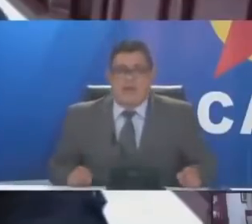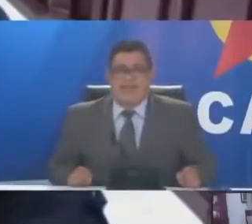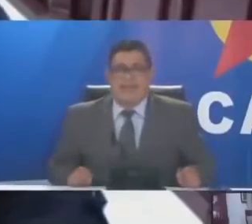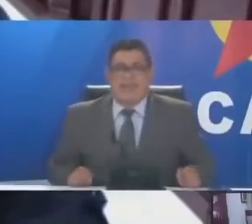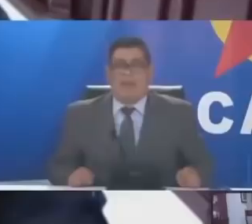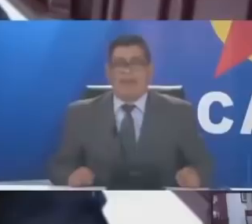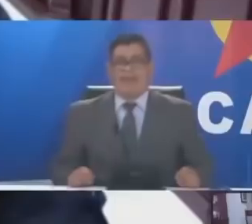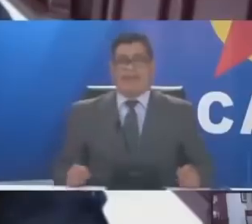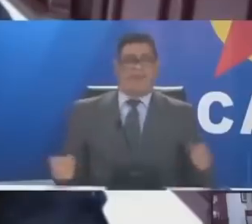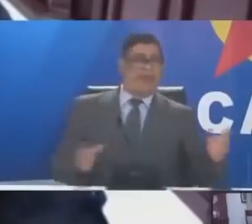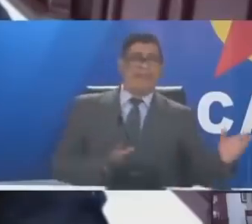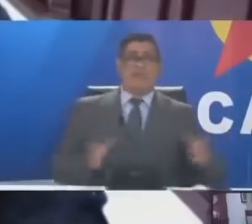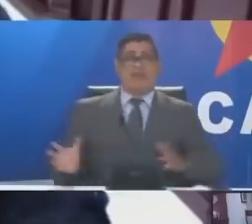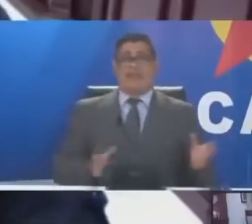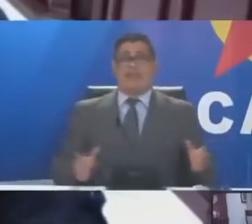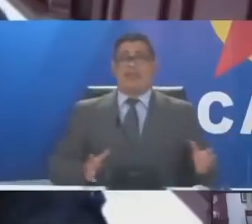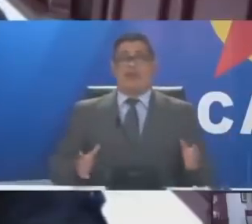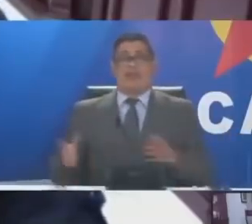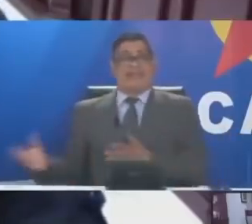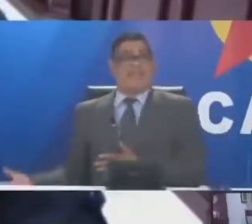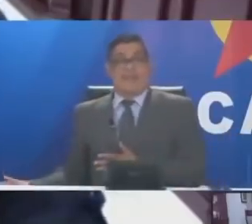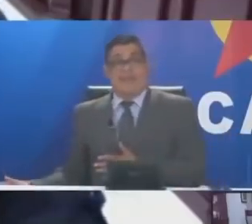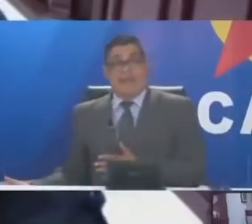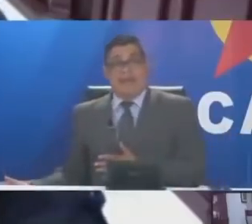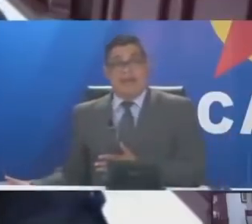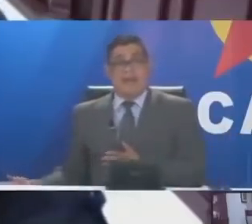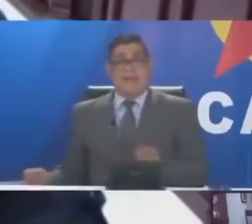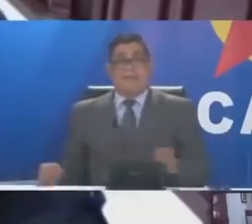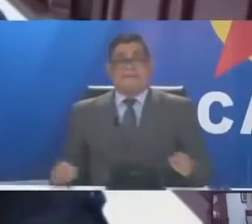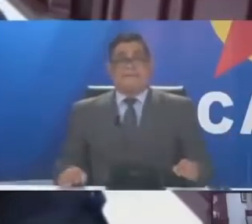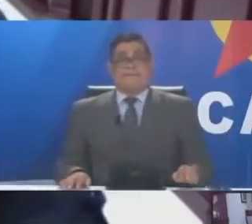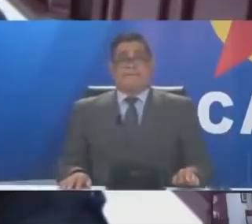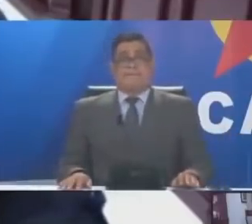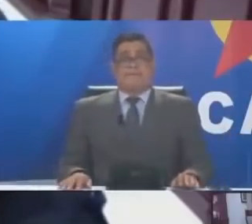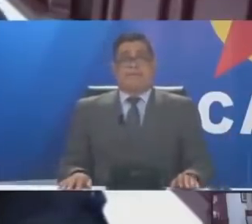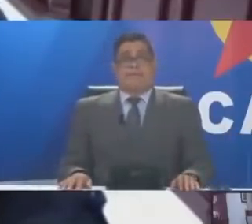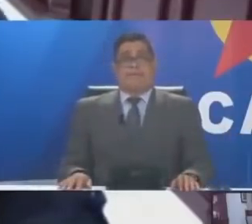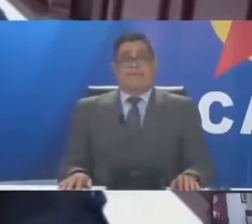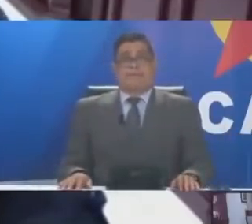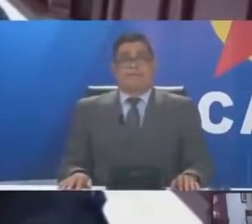superar estos rencores en la política se pueden superar esos rencores en la familia